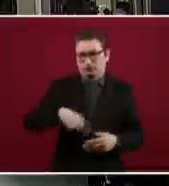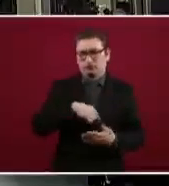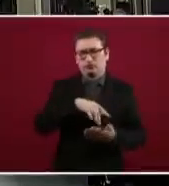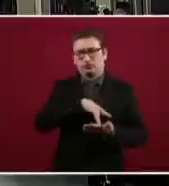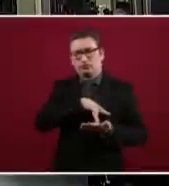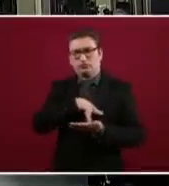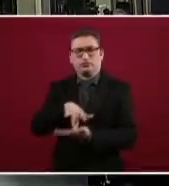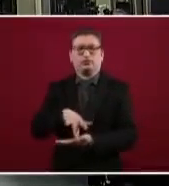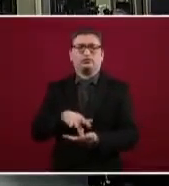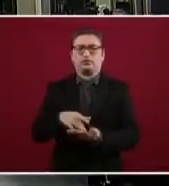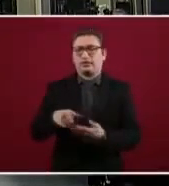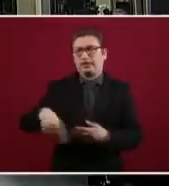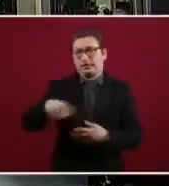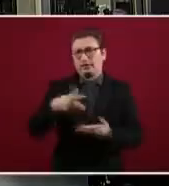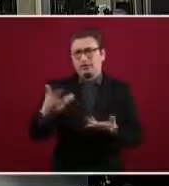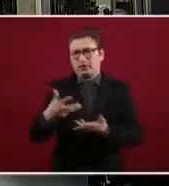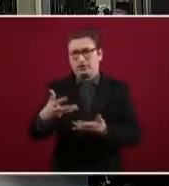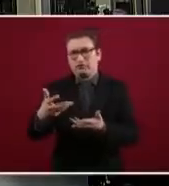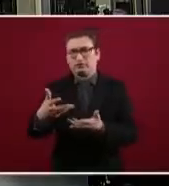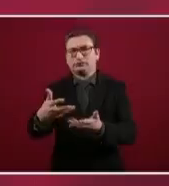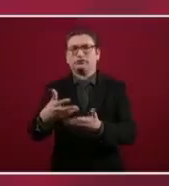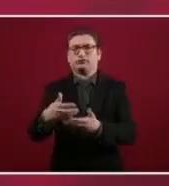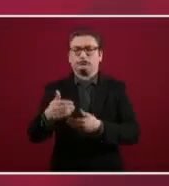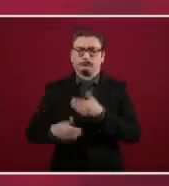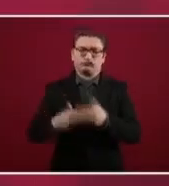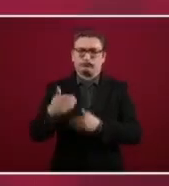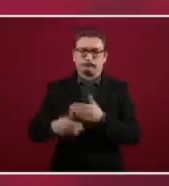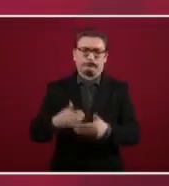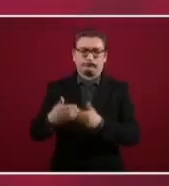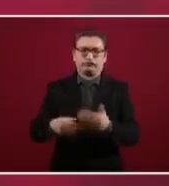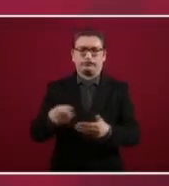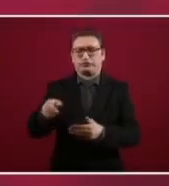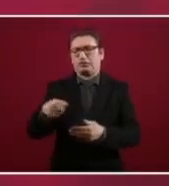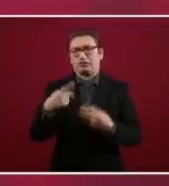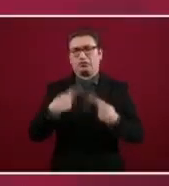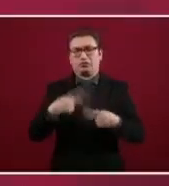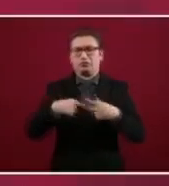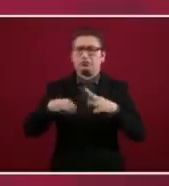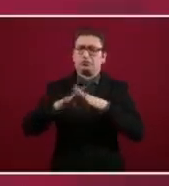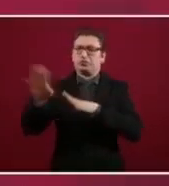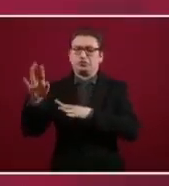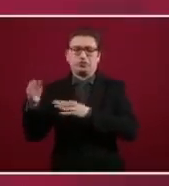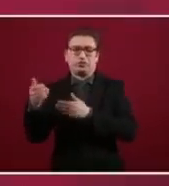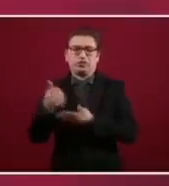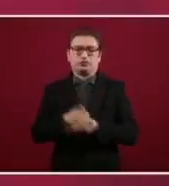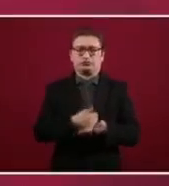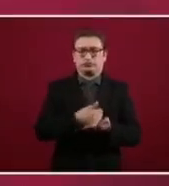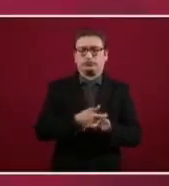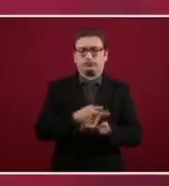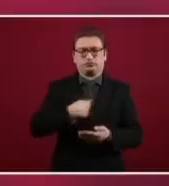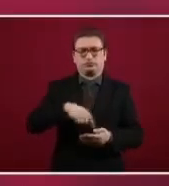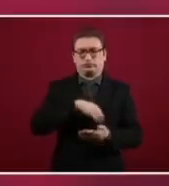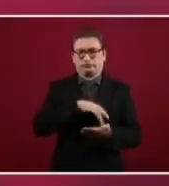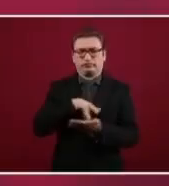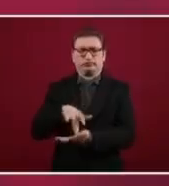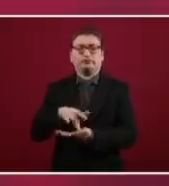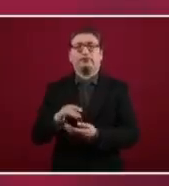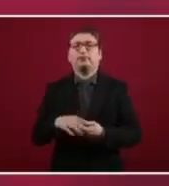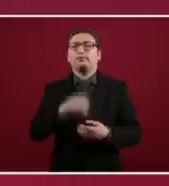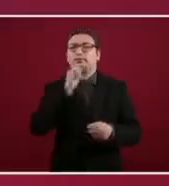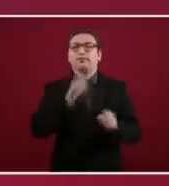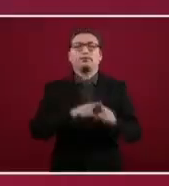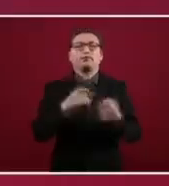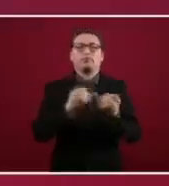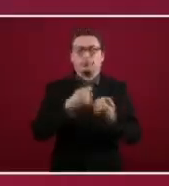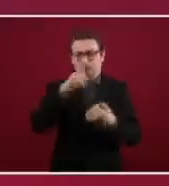lo que ya ha acumulado en los migrantes en las remesas pero sobre todo también la